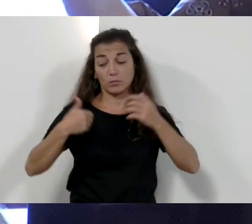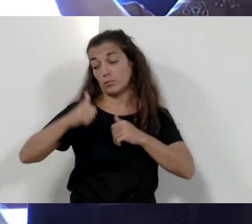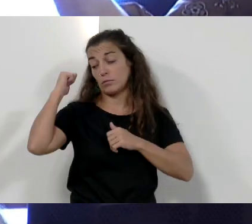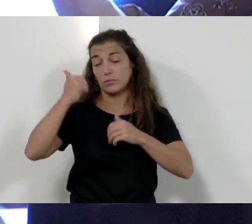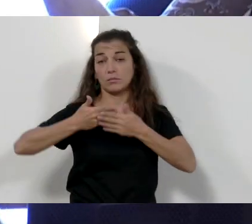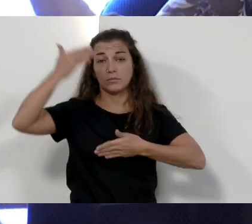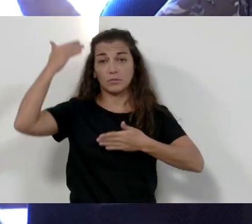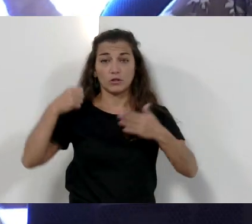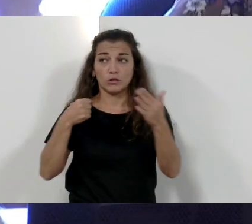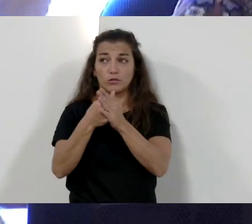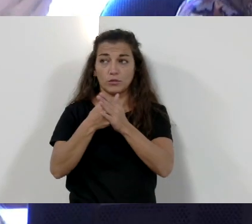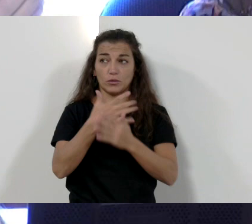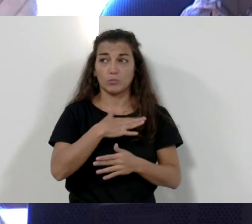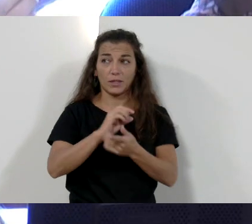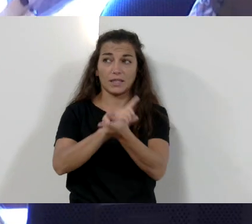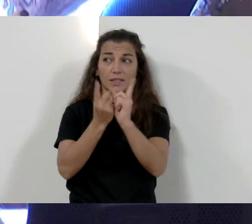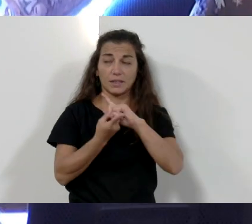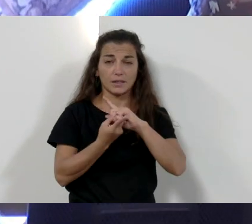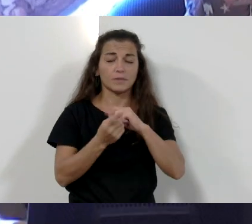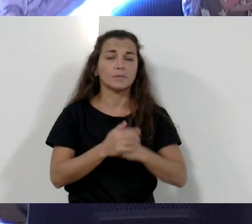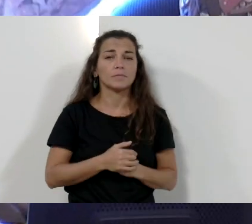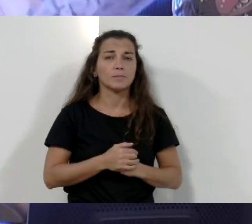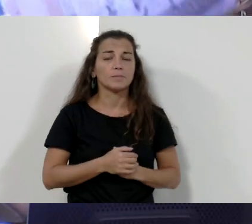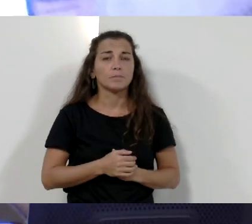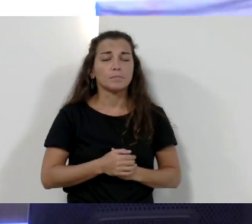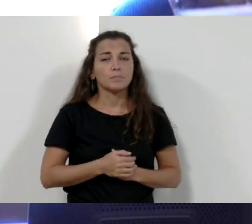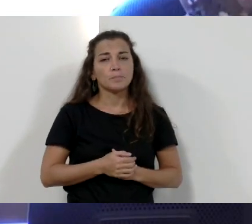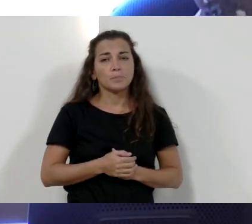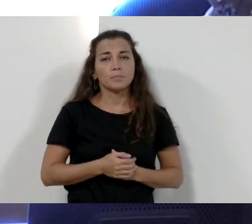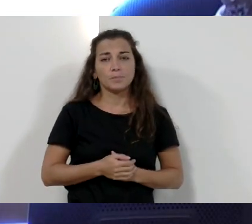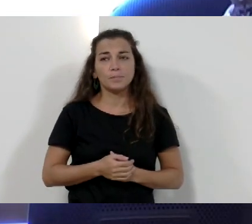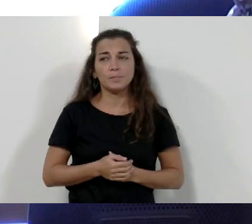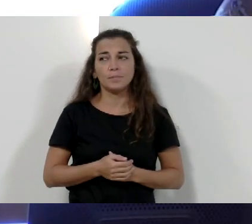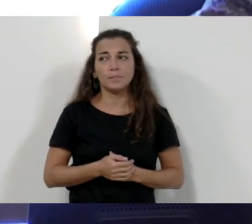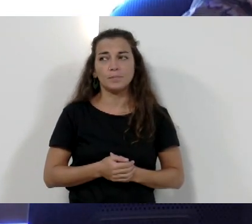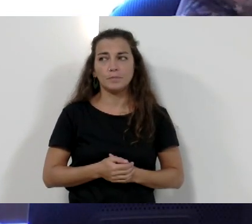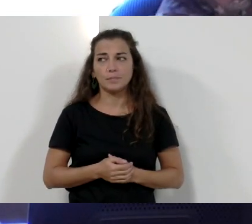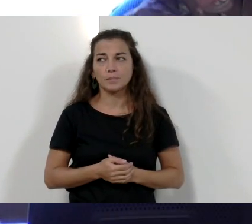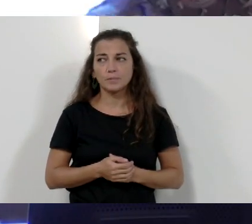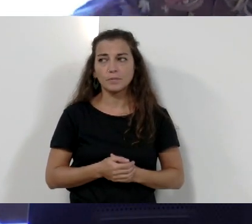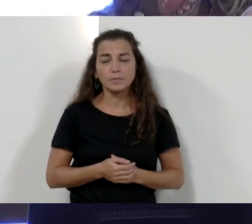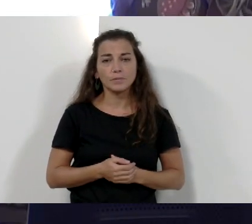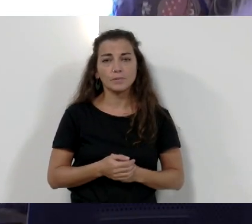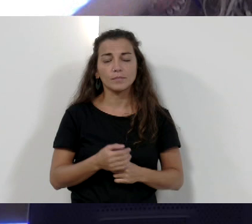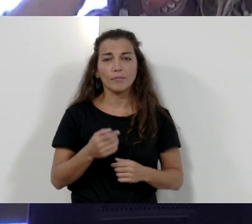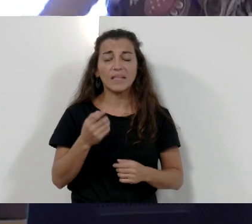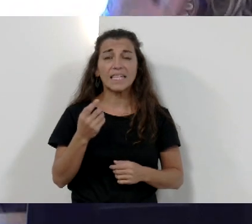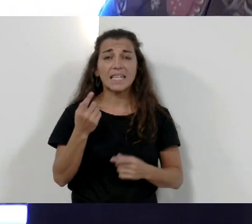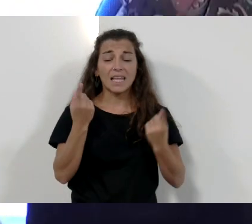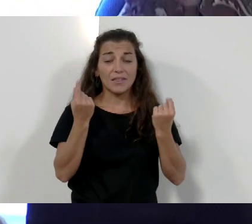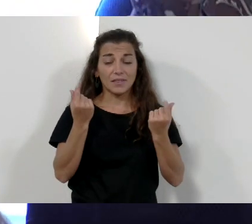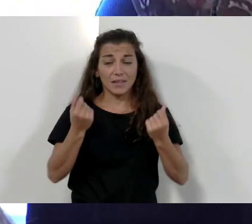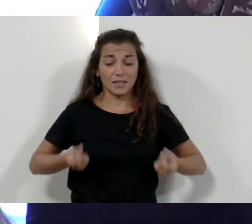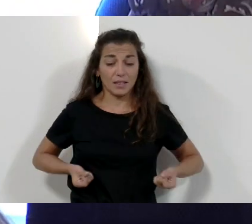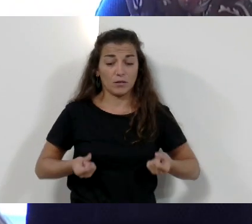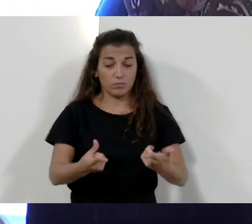para que le pille el mural. Tal vez sea así, sí. O sea, está muy bien gastarse dinero en esornos